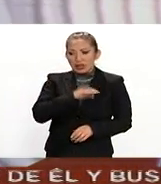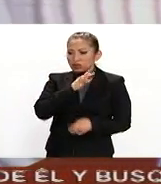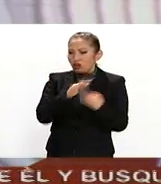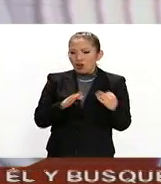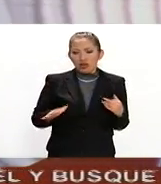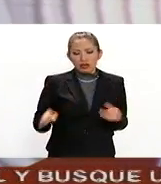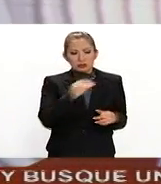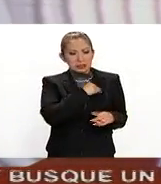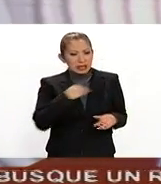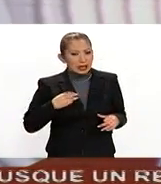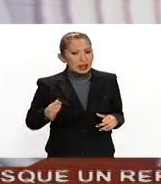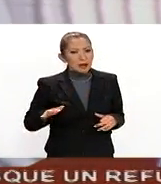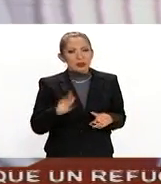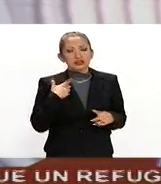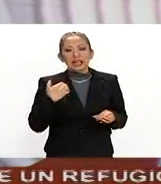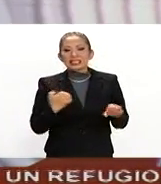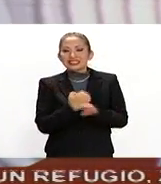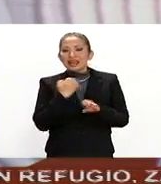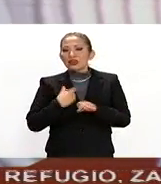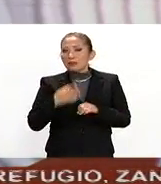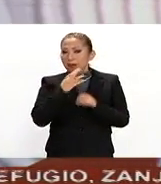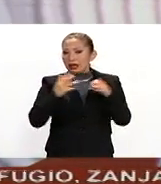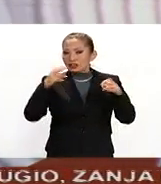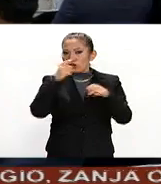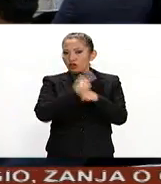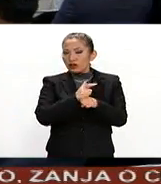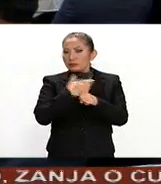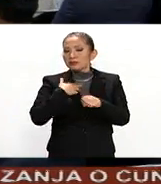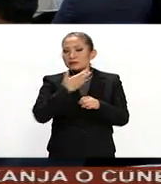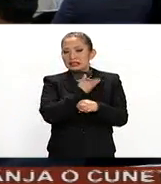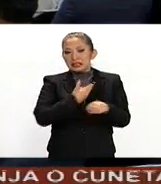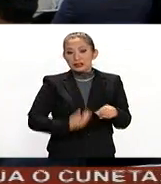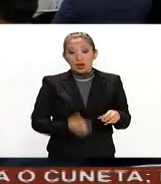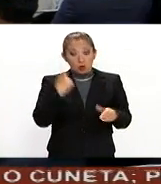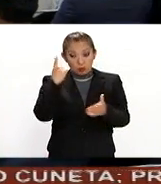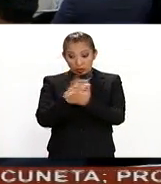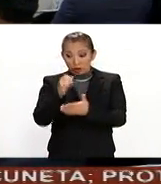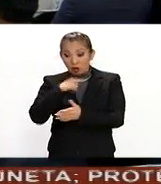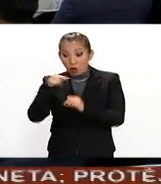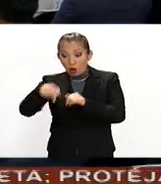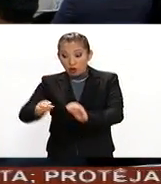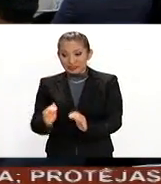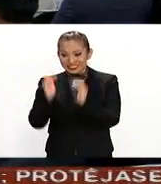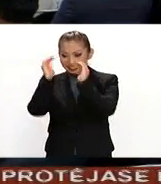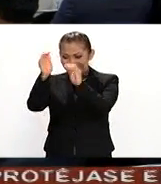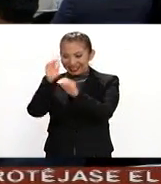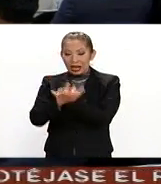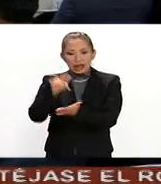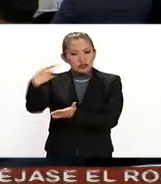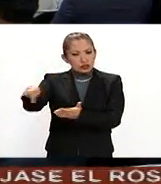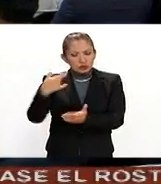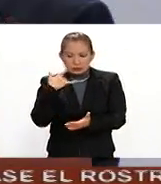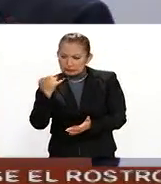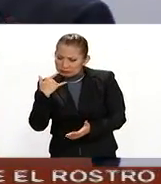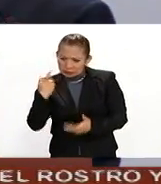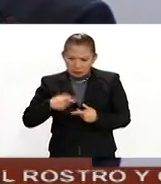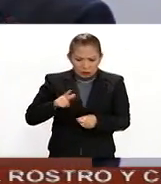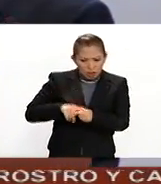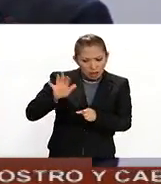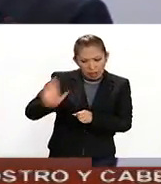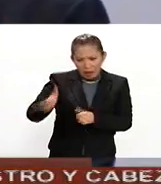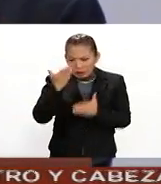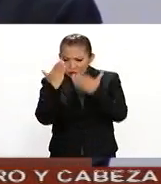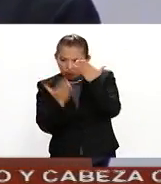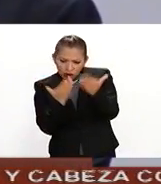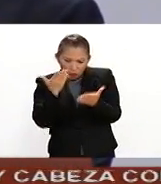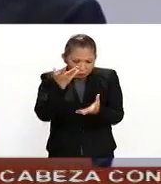los integrantes del Estado Mayor Presidencial, no solo a quienes logran hoy ascensos gracias a sus méritos personales de